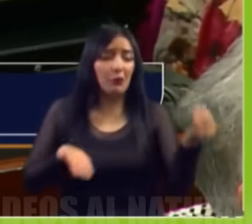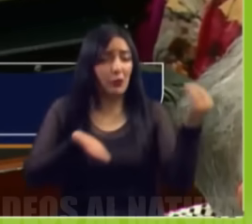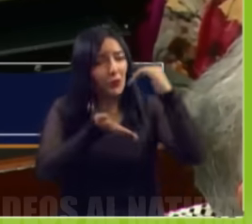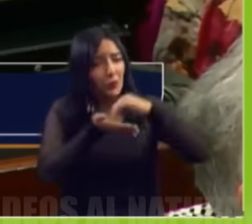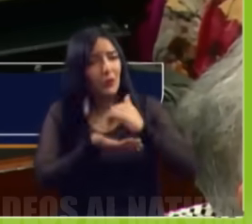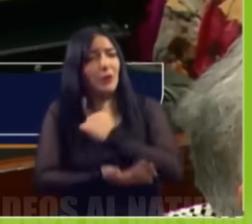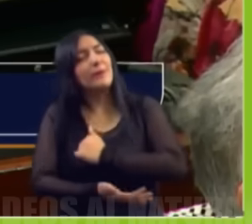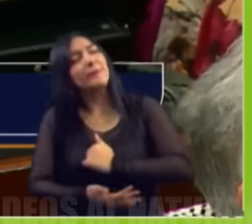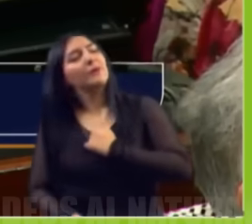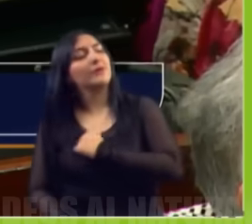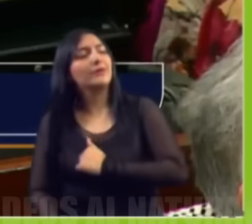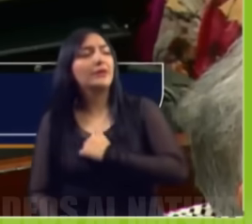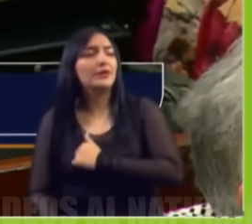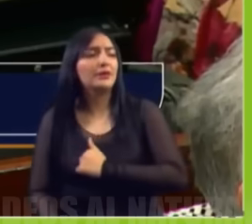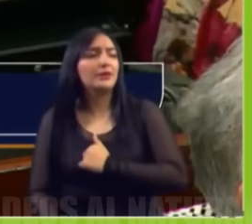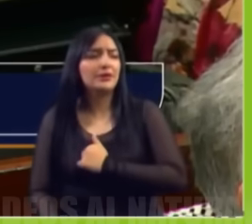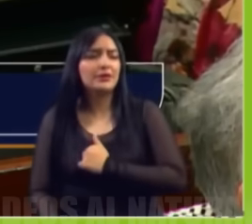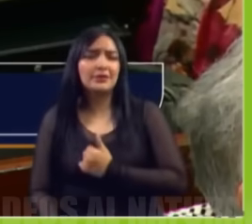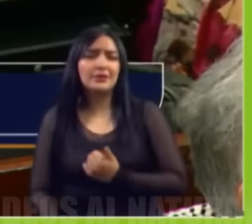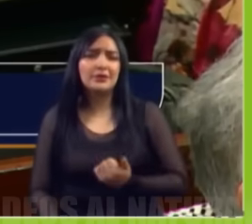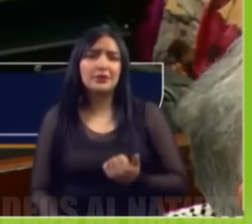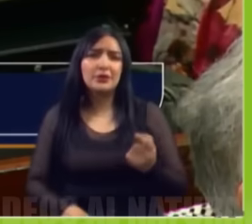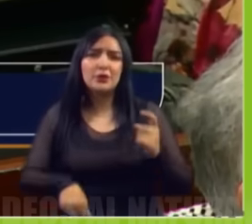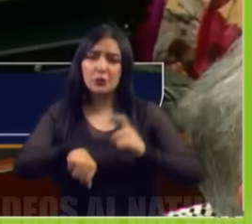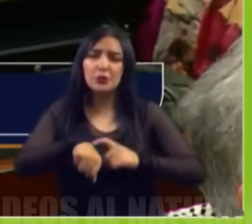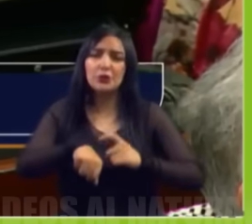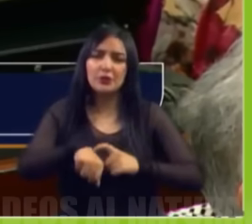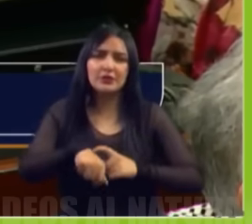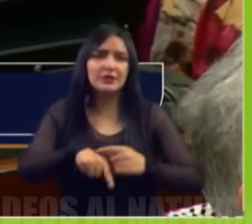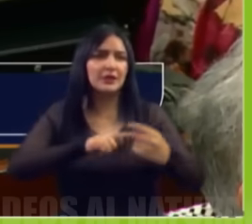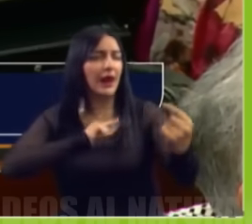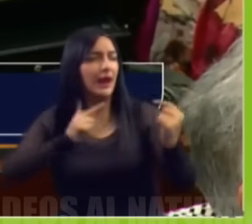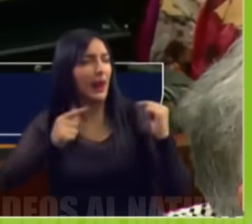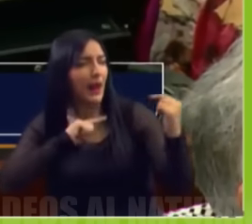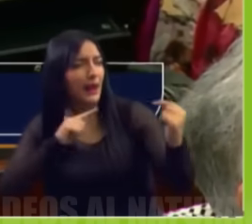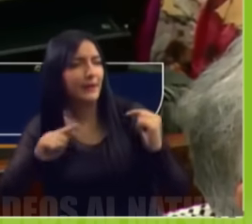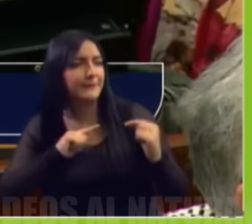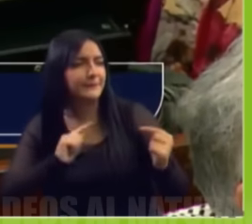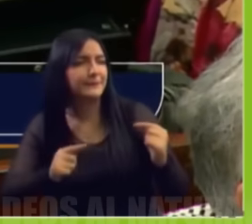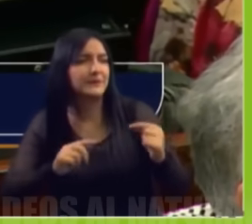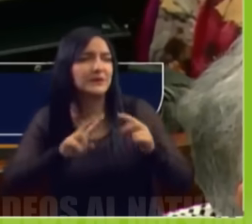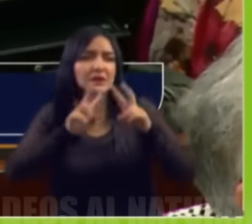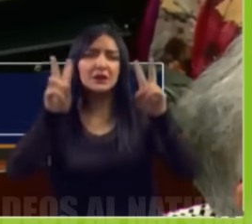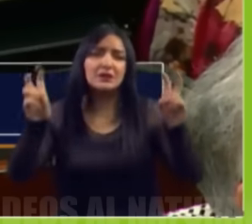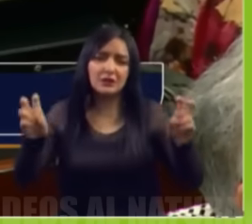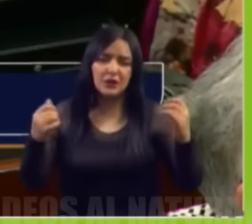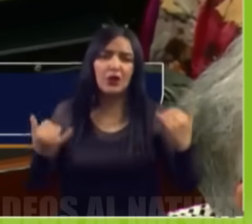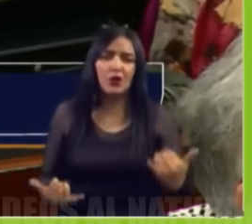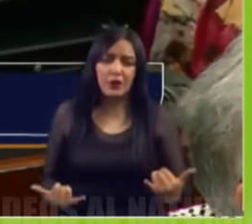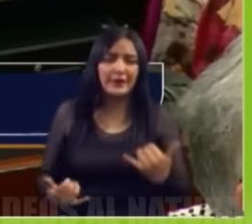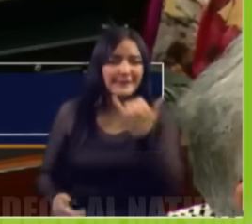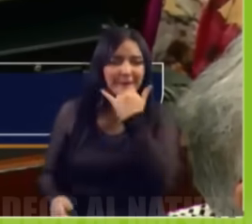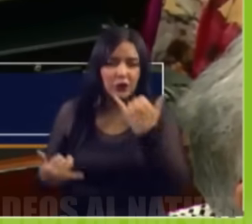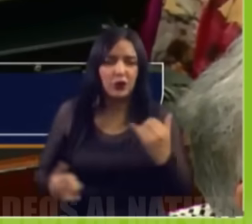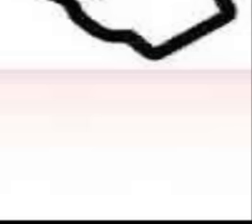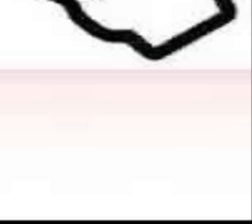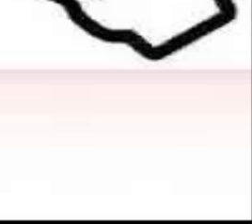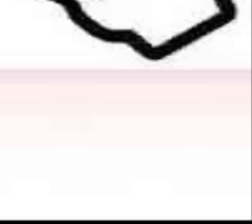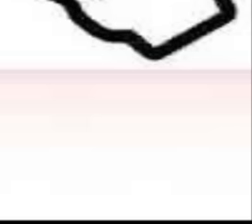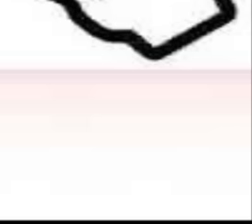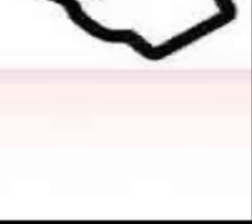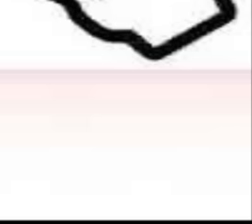Volvamos, por favor, al momento de las discusiones de fondo sobre lo que está ocurriendo en el país. Gracias, presidente.